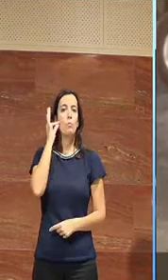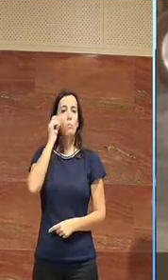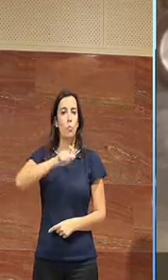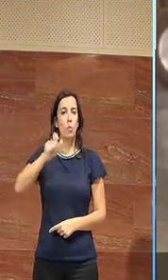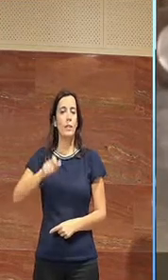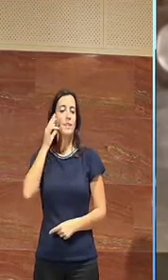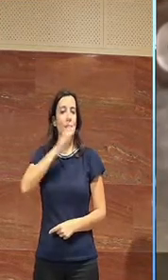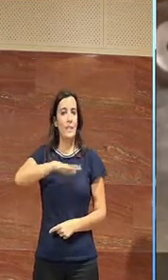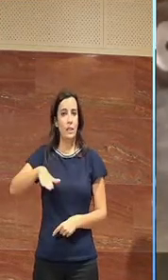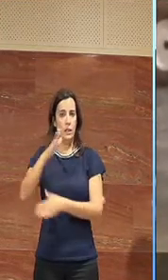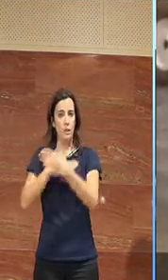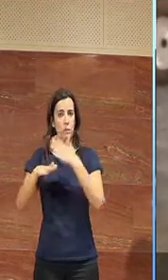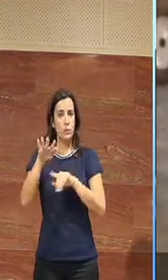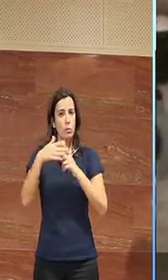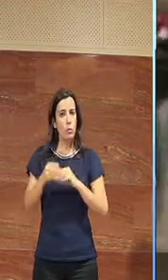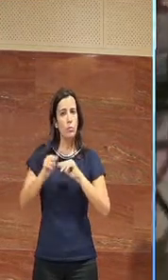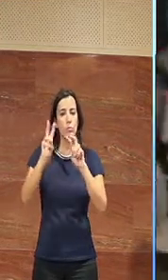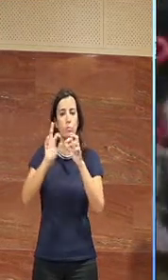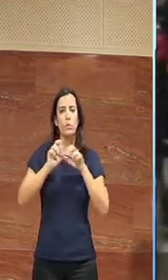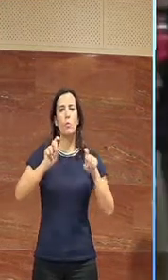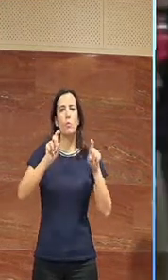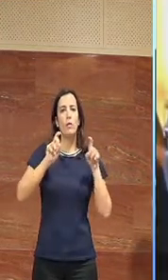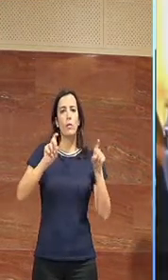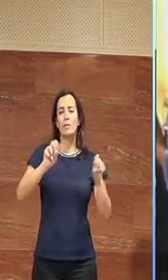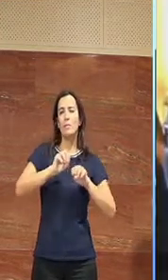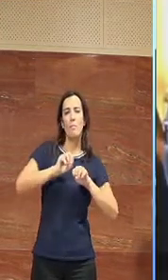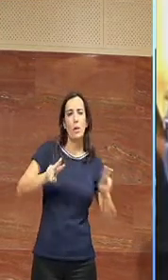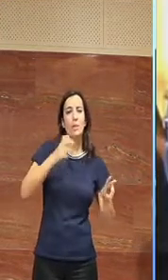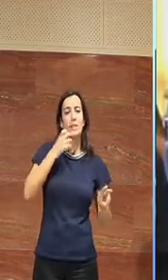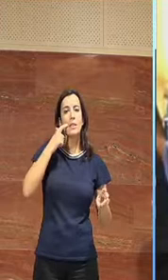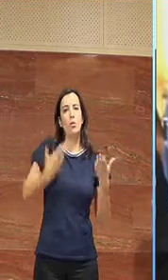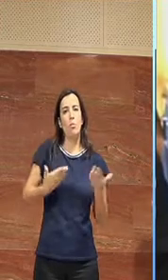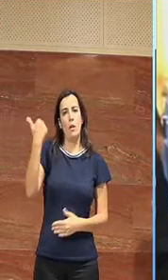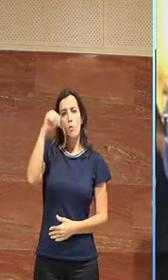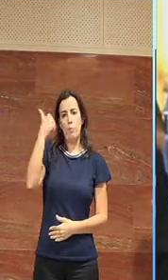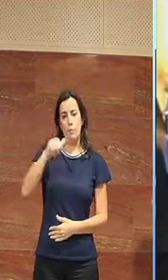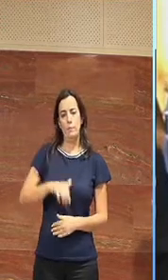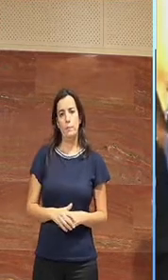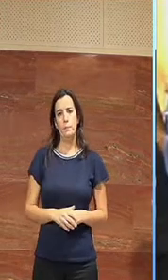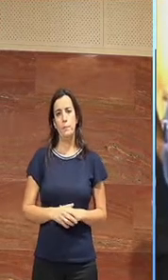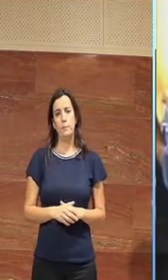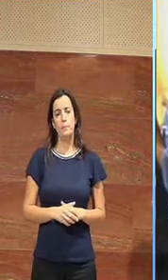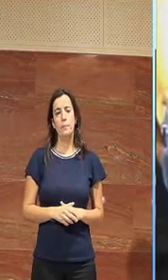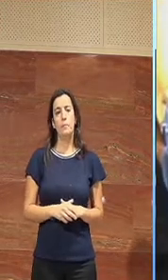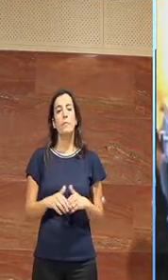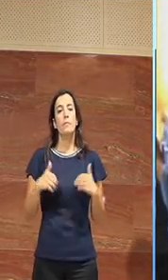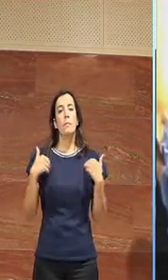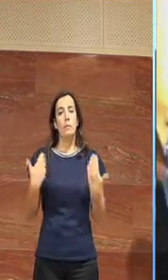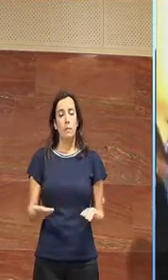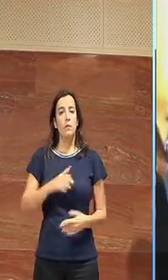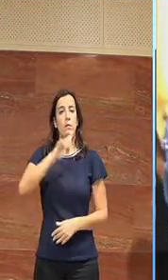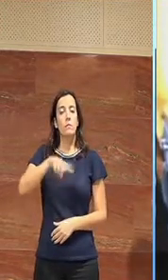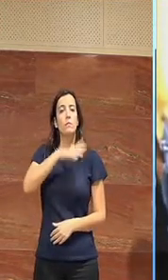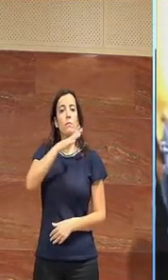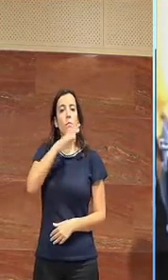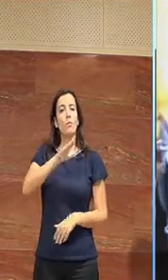las niñas con discapacidad en la educación es peor que la de los hombres en la educación. Además, debido a la